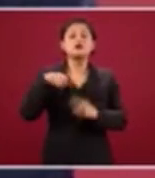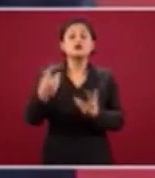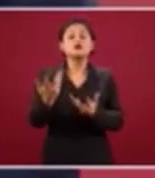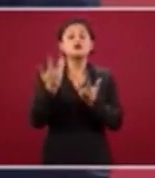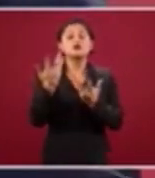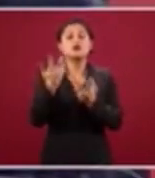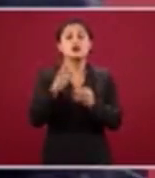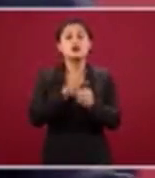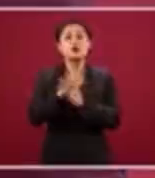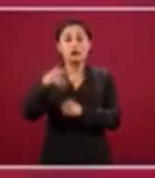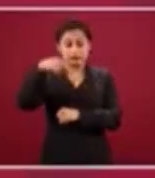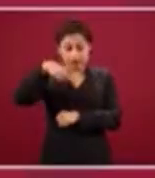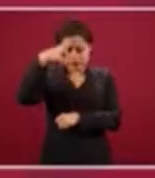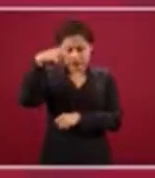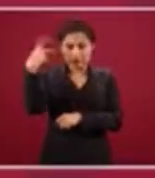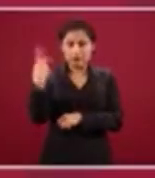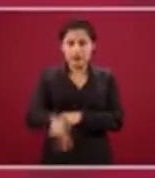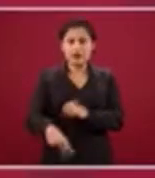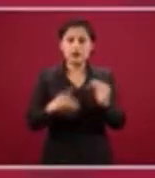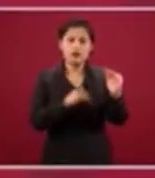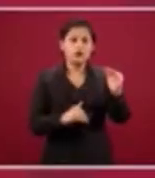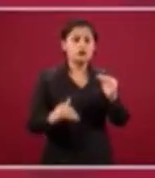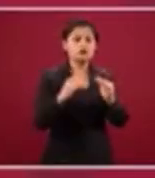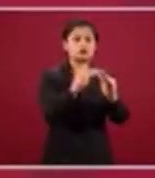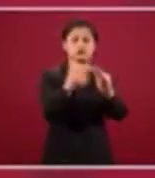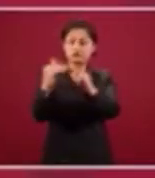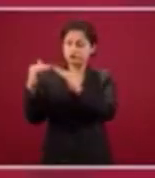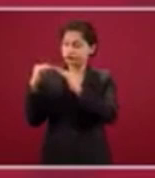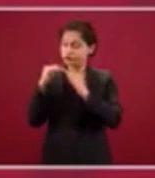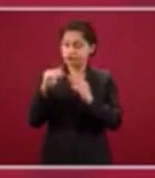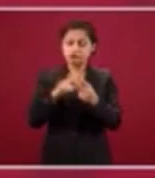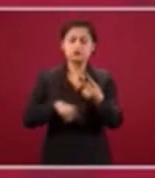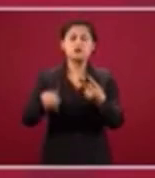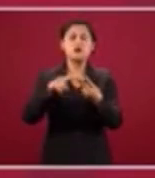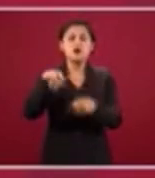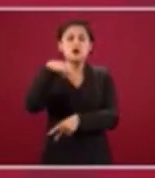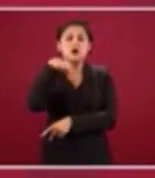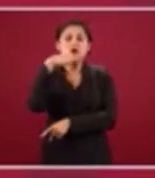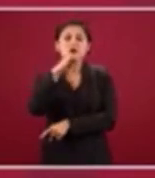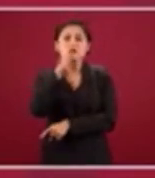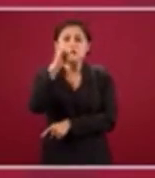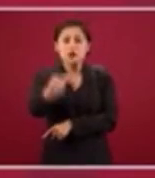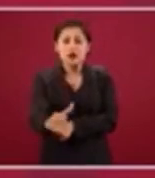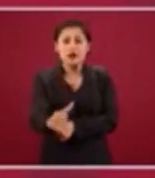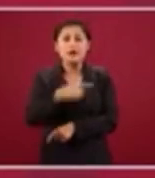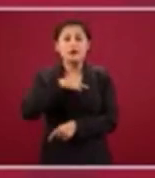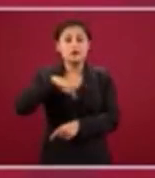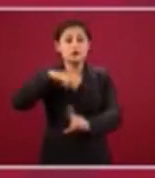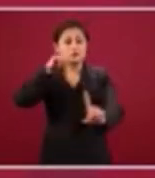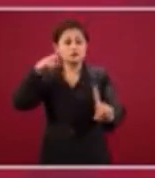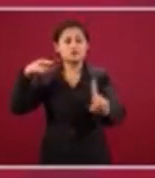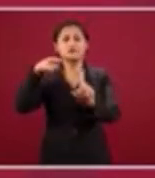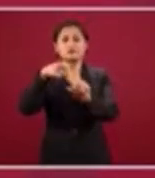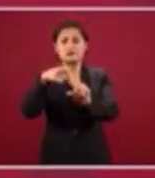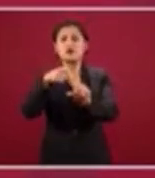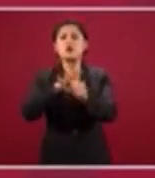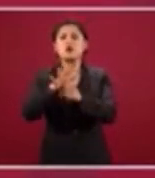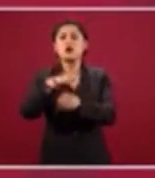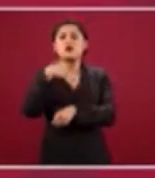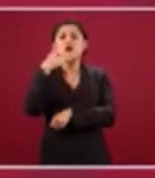no haya corrupción. ¿Por qué sostenemos de que hay que acabar con la corrupción?